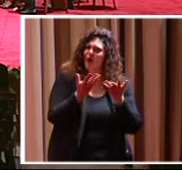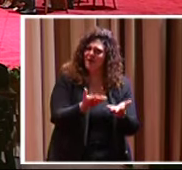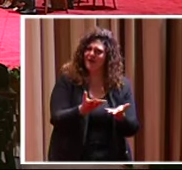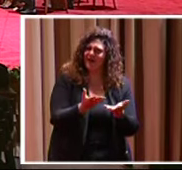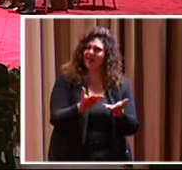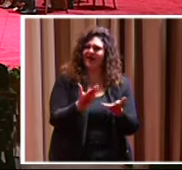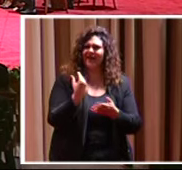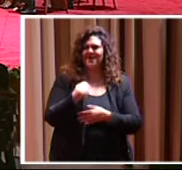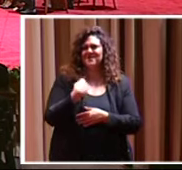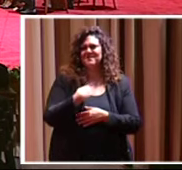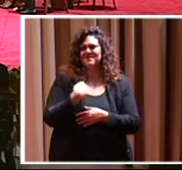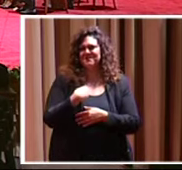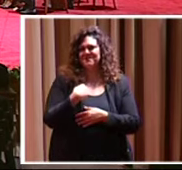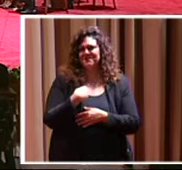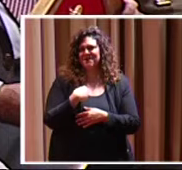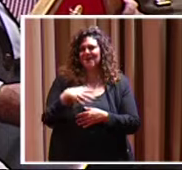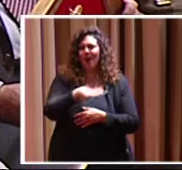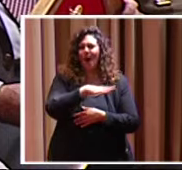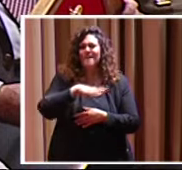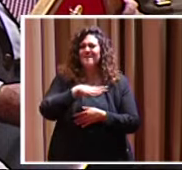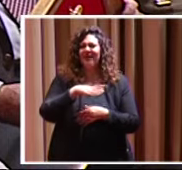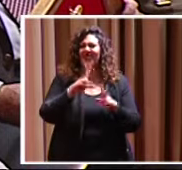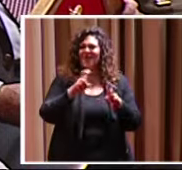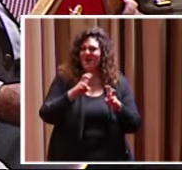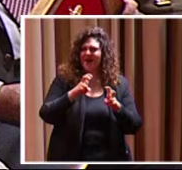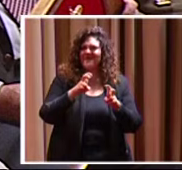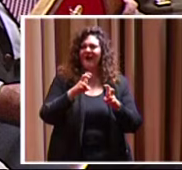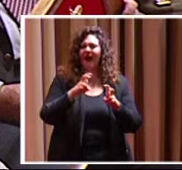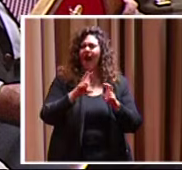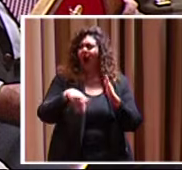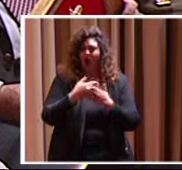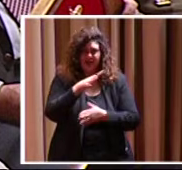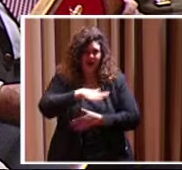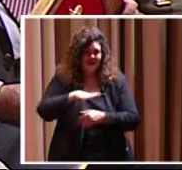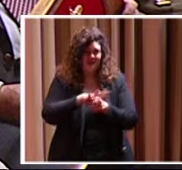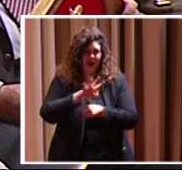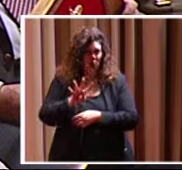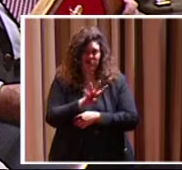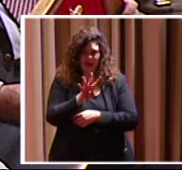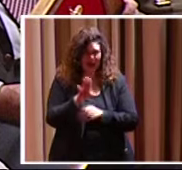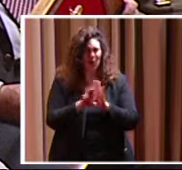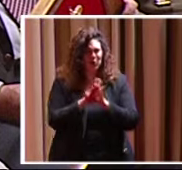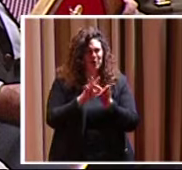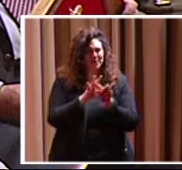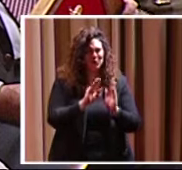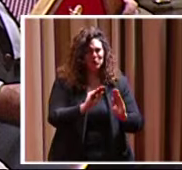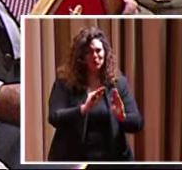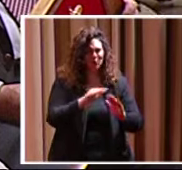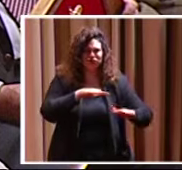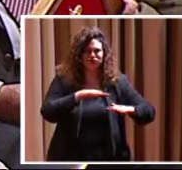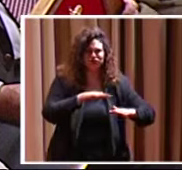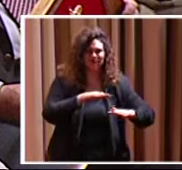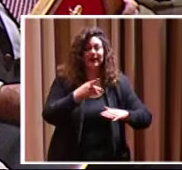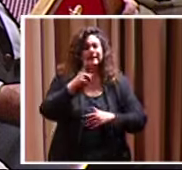Mariana, desde la Plaza Nueva, incluso hasta en La Chana. Como también es un esfuerzo importante,